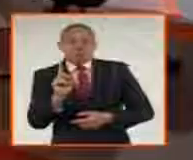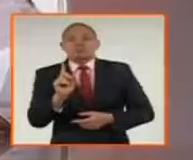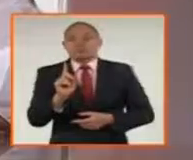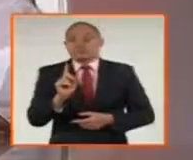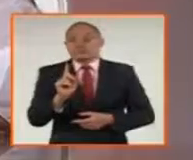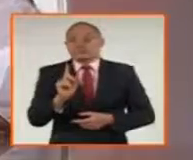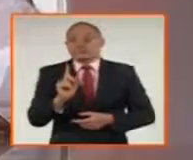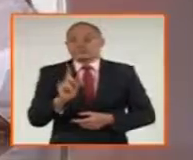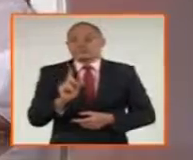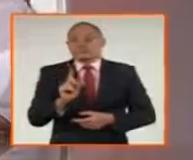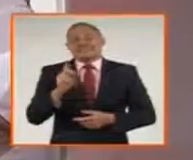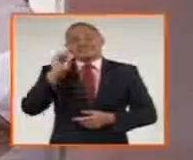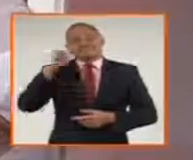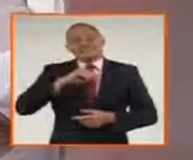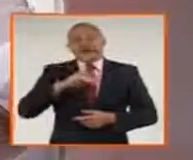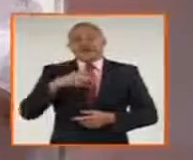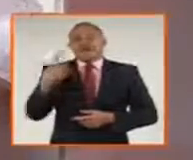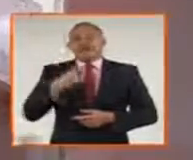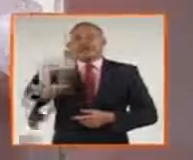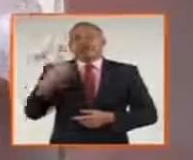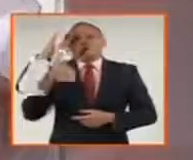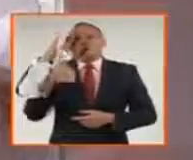parte del mundo. Claro. El mundo se ha